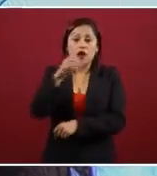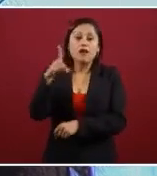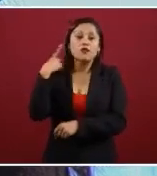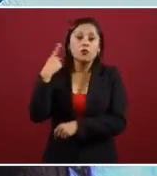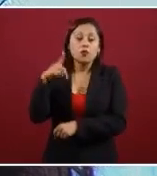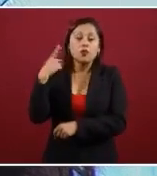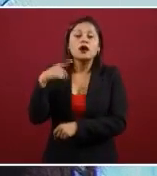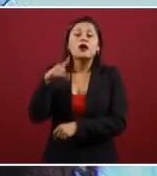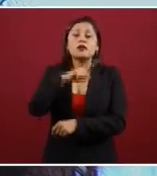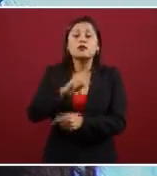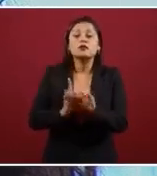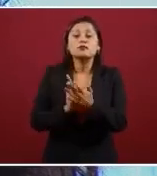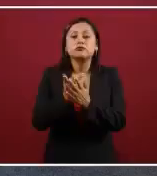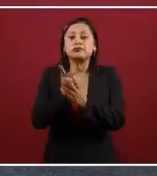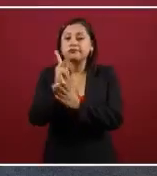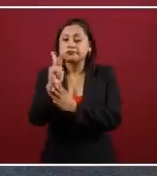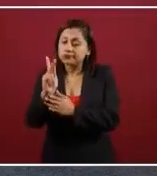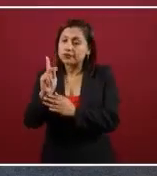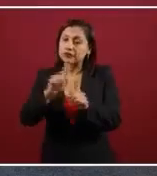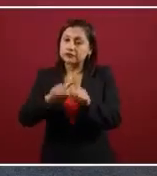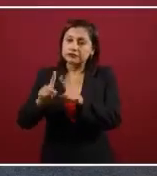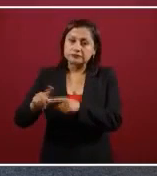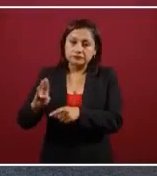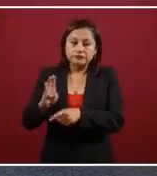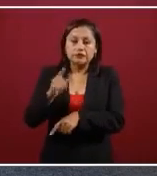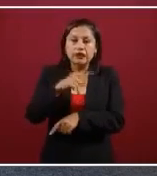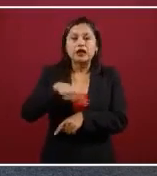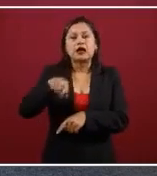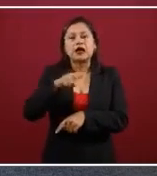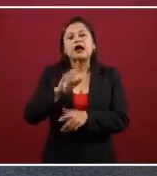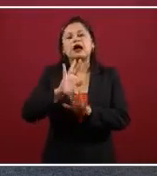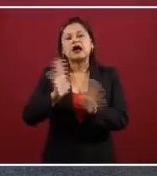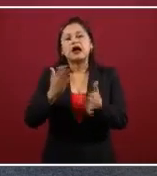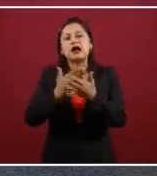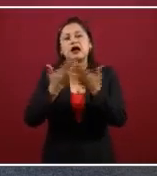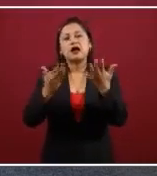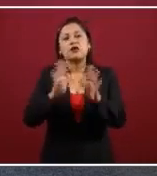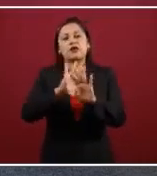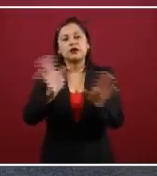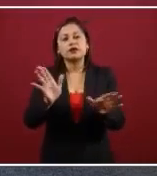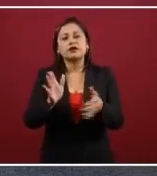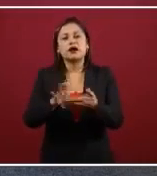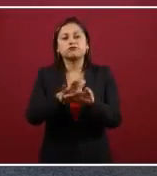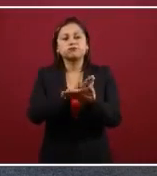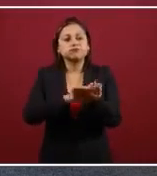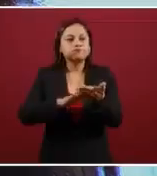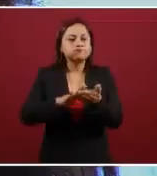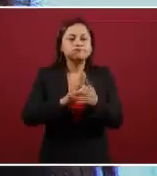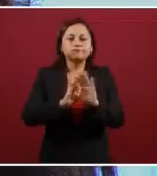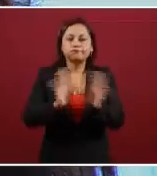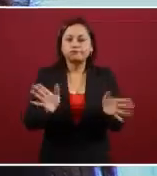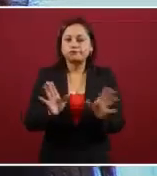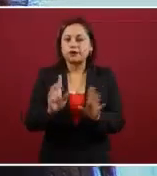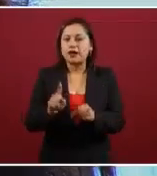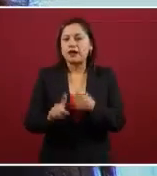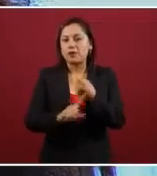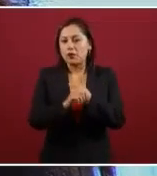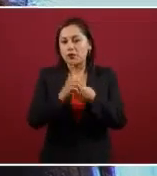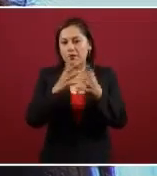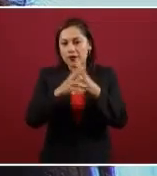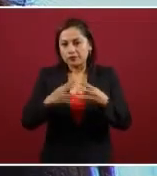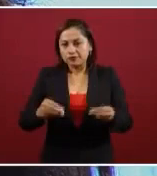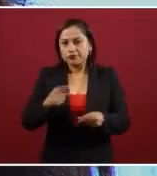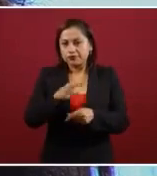a reconstruir el tejido social a partir de las CAC. Eso ya está sucediendo, está pasando. Y pues la reducción